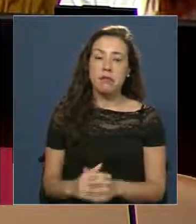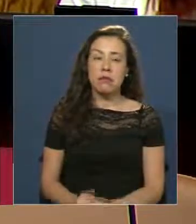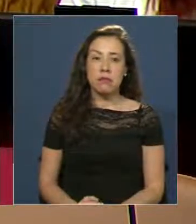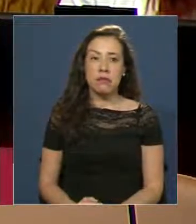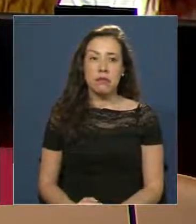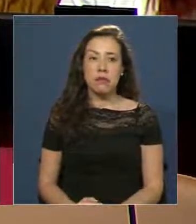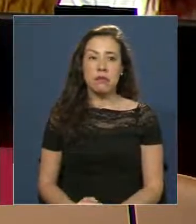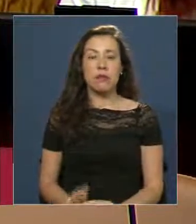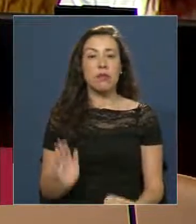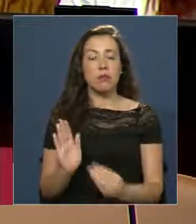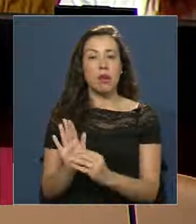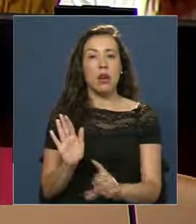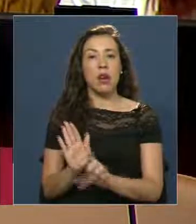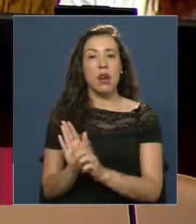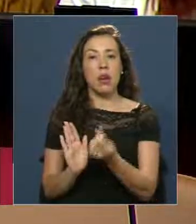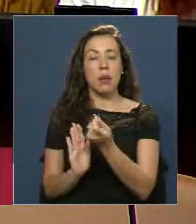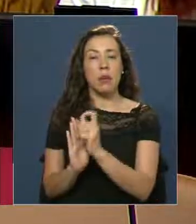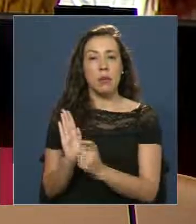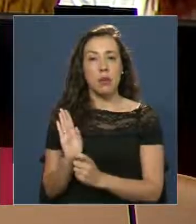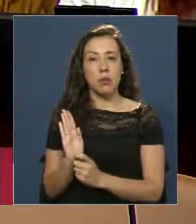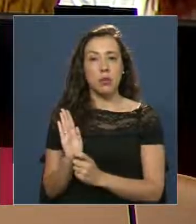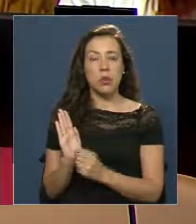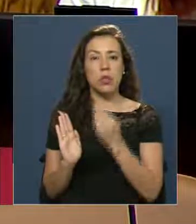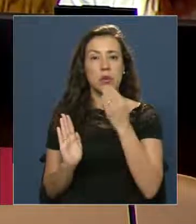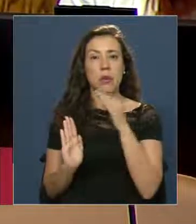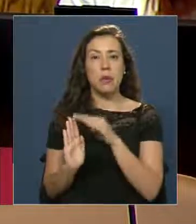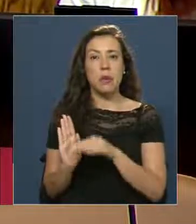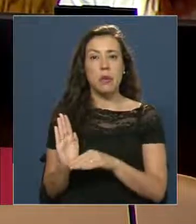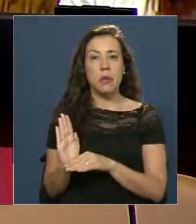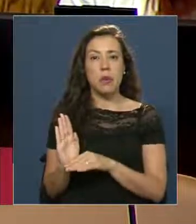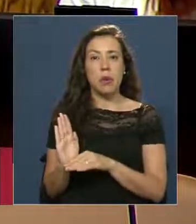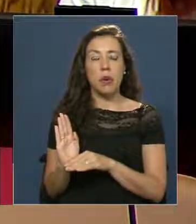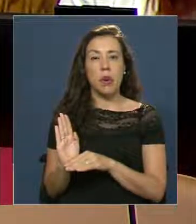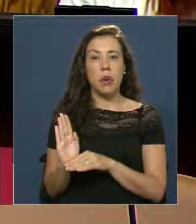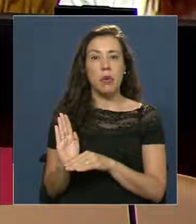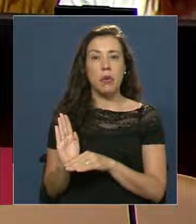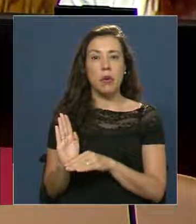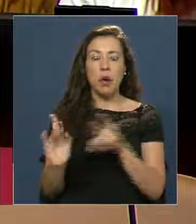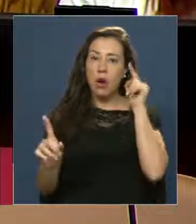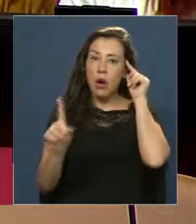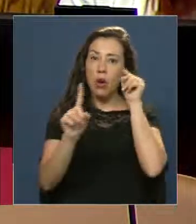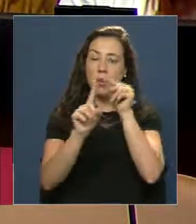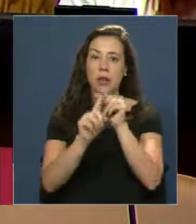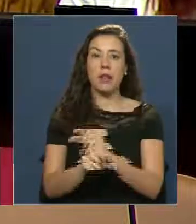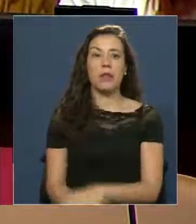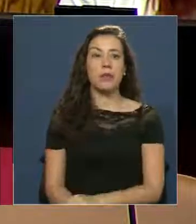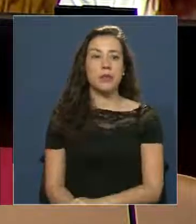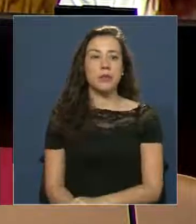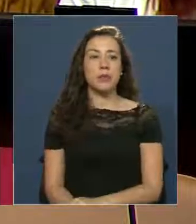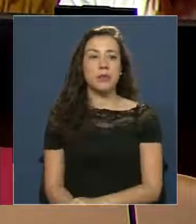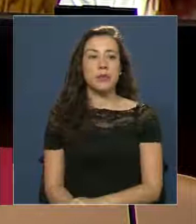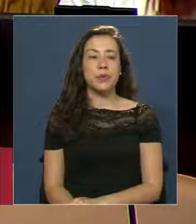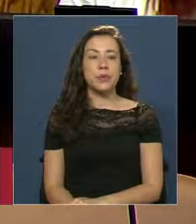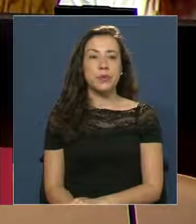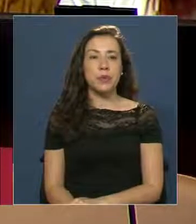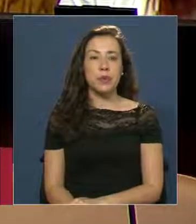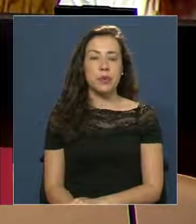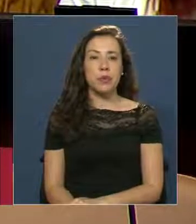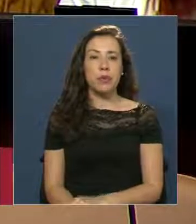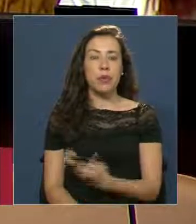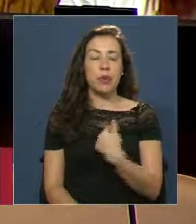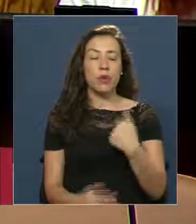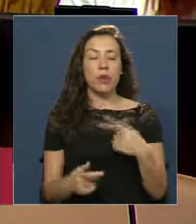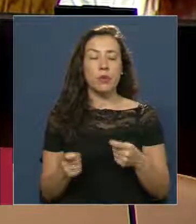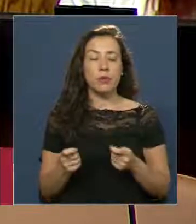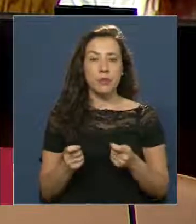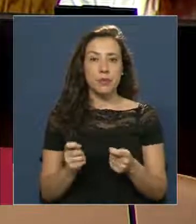una ley de presupuesto como en programas que puedan ir apuntados en este objetivo. Es por eso, presidente, que hemos